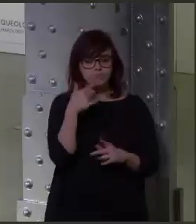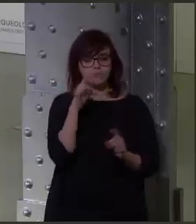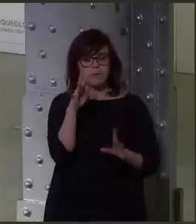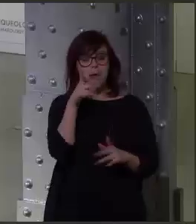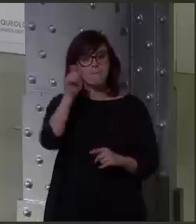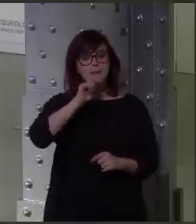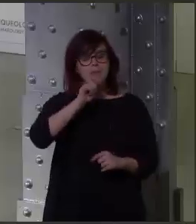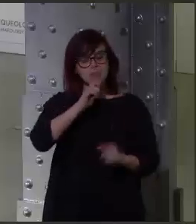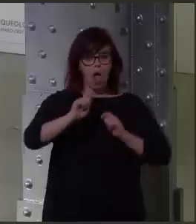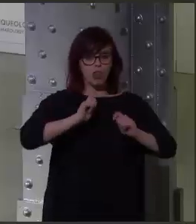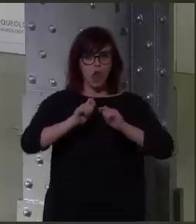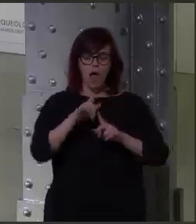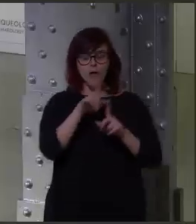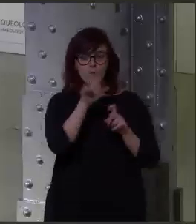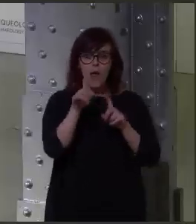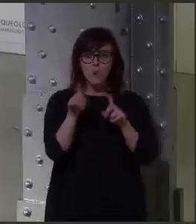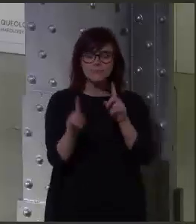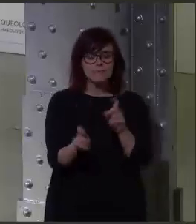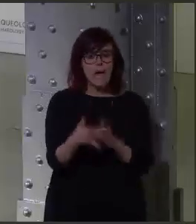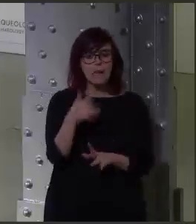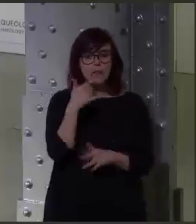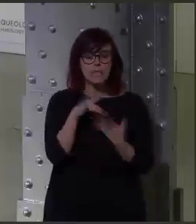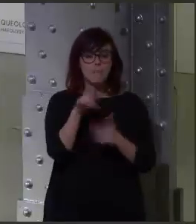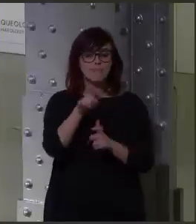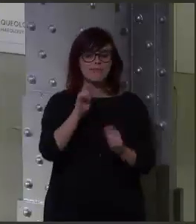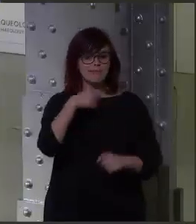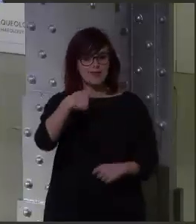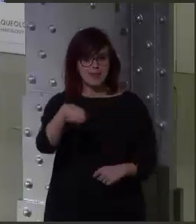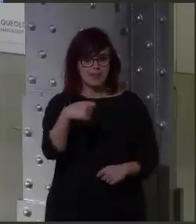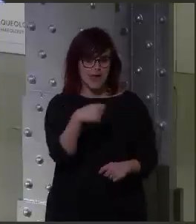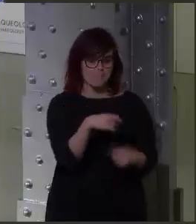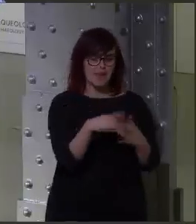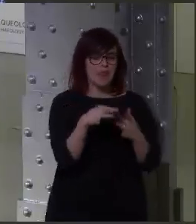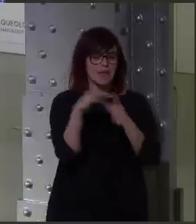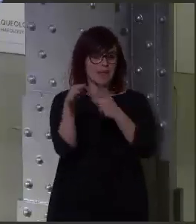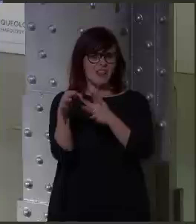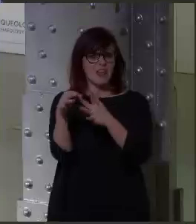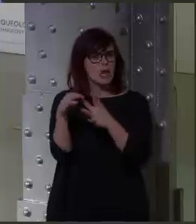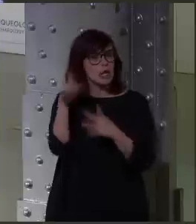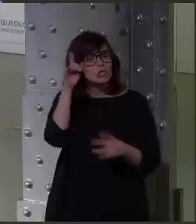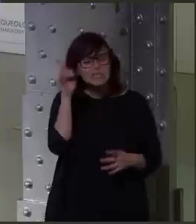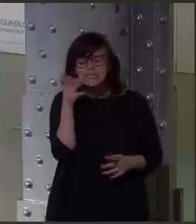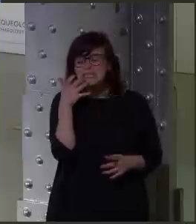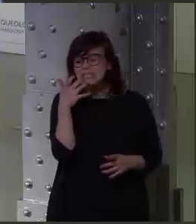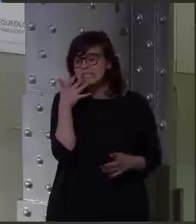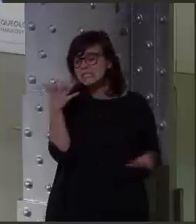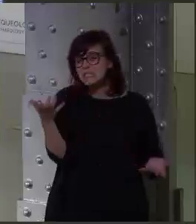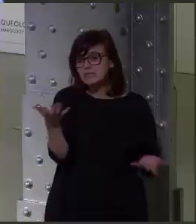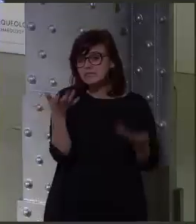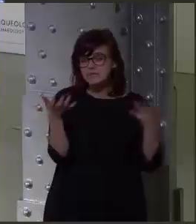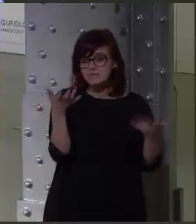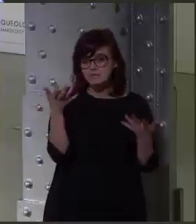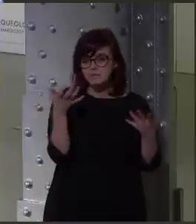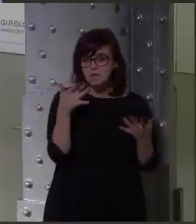la presentadora está diciendo una encuesta que habían hecho a los presidentes, líderes de no sé si todos o casi